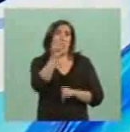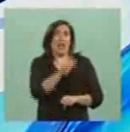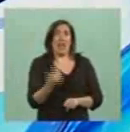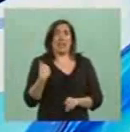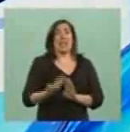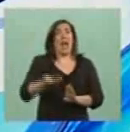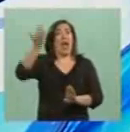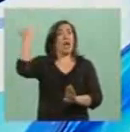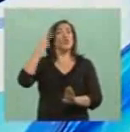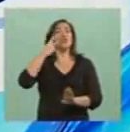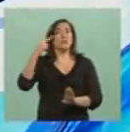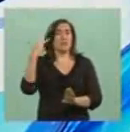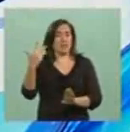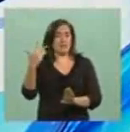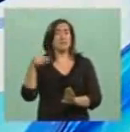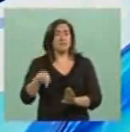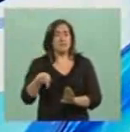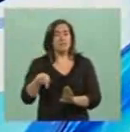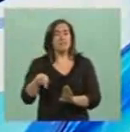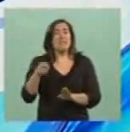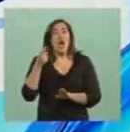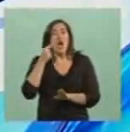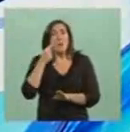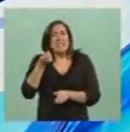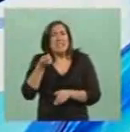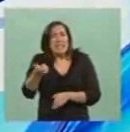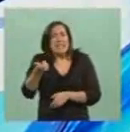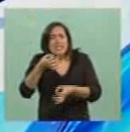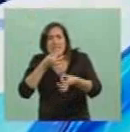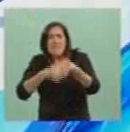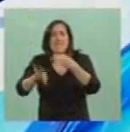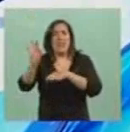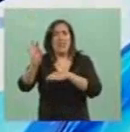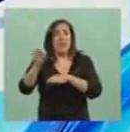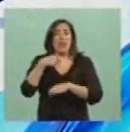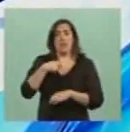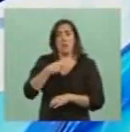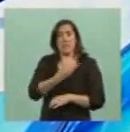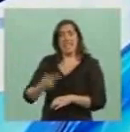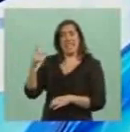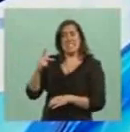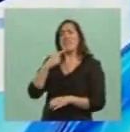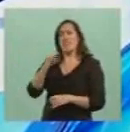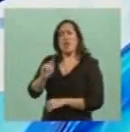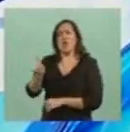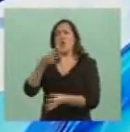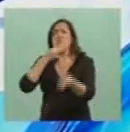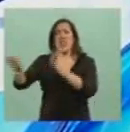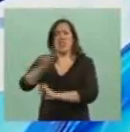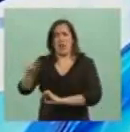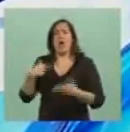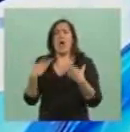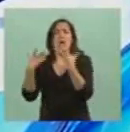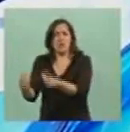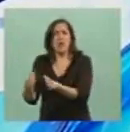los argentinos. Y él casi vende. Y me acuerdo de que Néstor le dijo, no venda Mastelone, le vamos a ayudar para que La